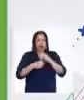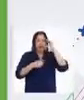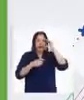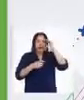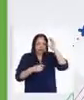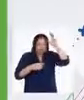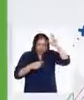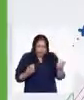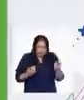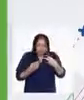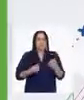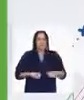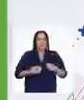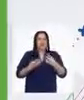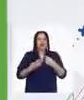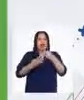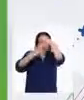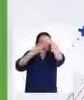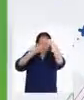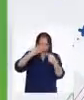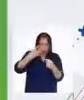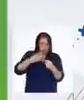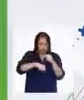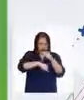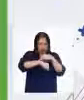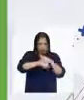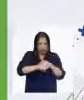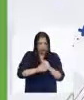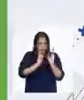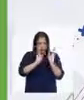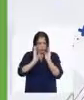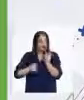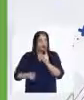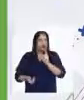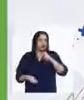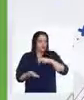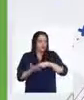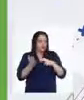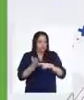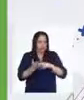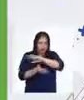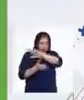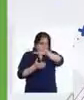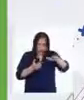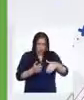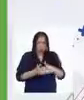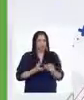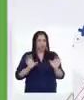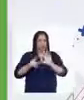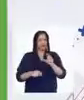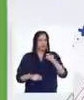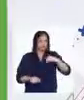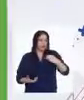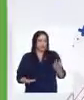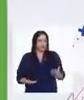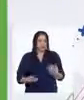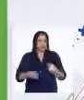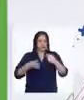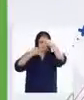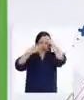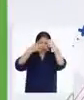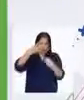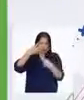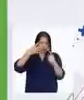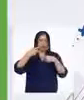generan cuatro momentos o estados, que no necesariamente todos pasan. Los cuatro